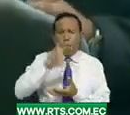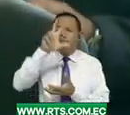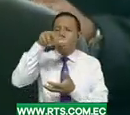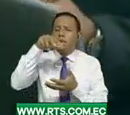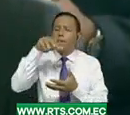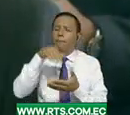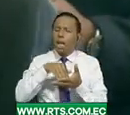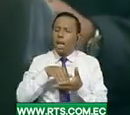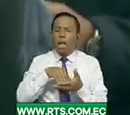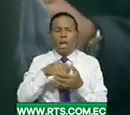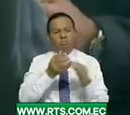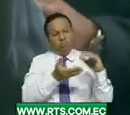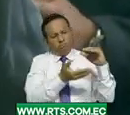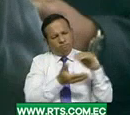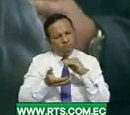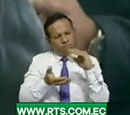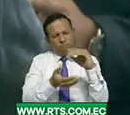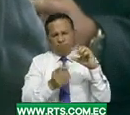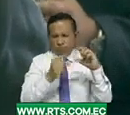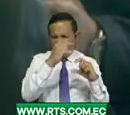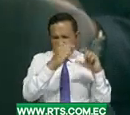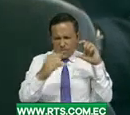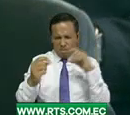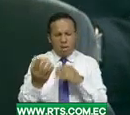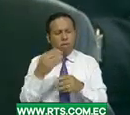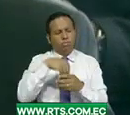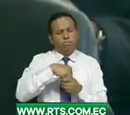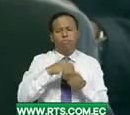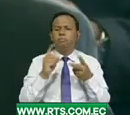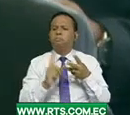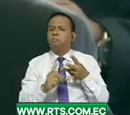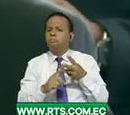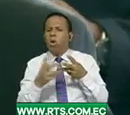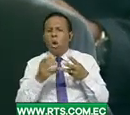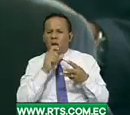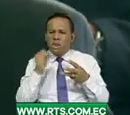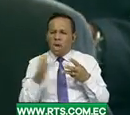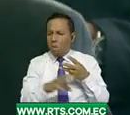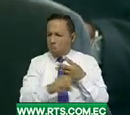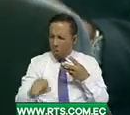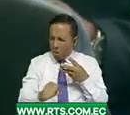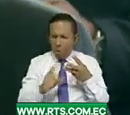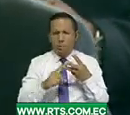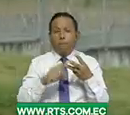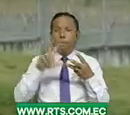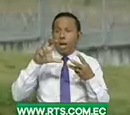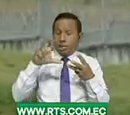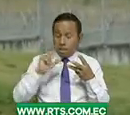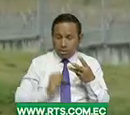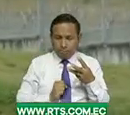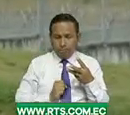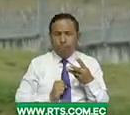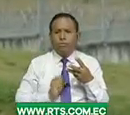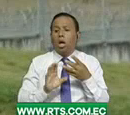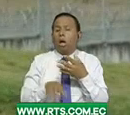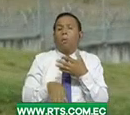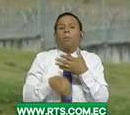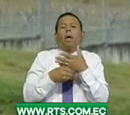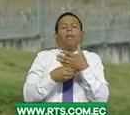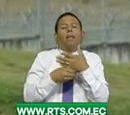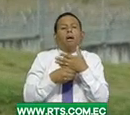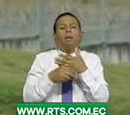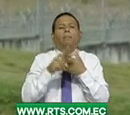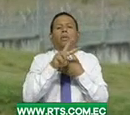13.110 municiones de diferentes calibres, artefactos explosivos, 13. A esto se suman 24 tacos